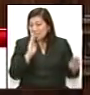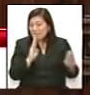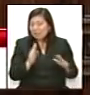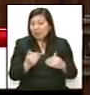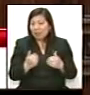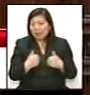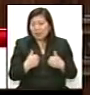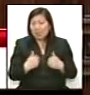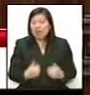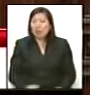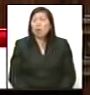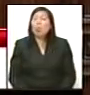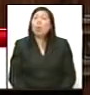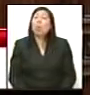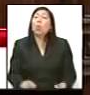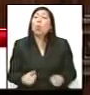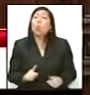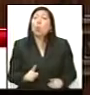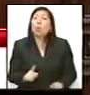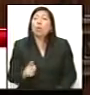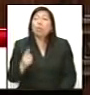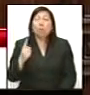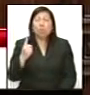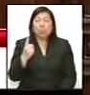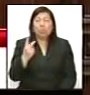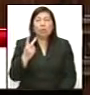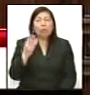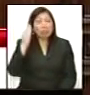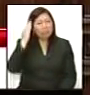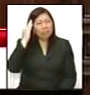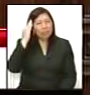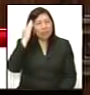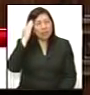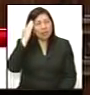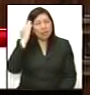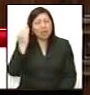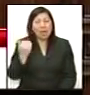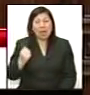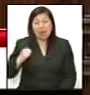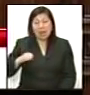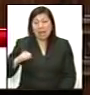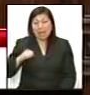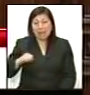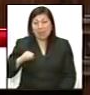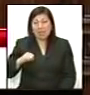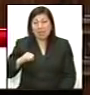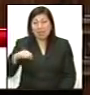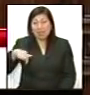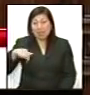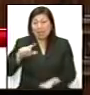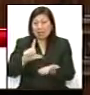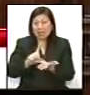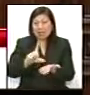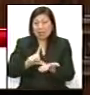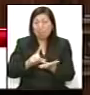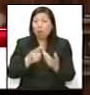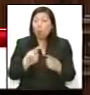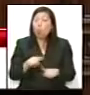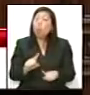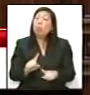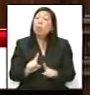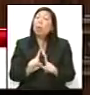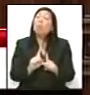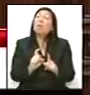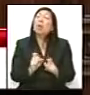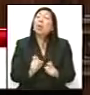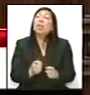tengo cuando hace un día, dos días, escuché al alcalde de la ciudad, al alcalde metropolitano, cuando le preguntan qué va a